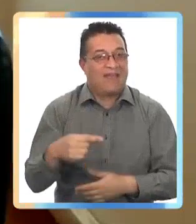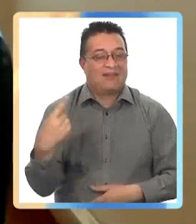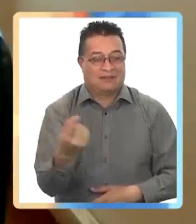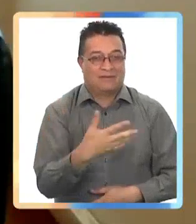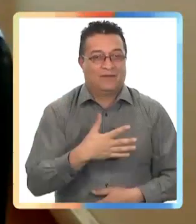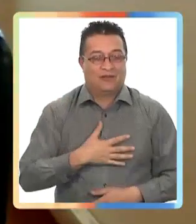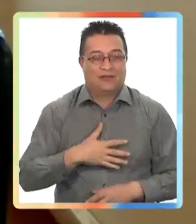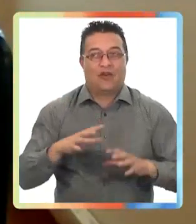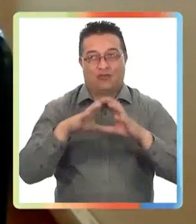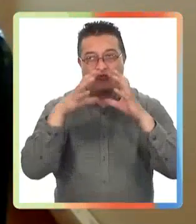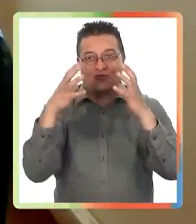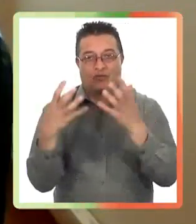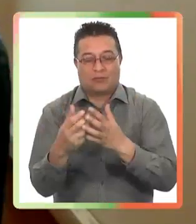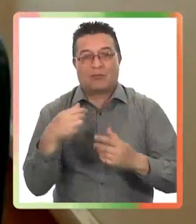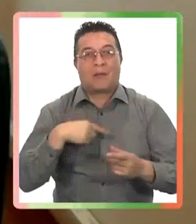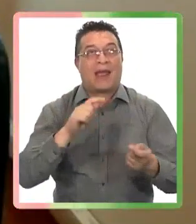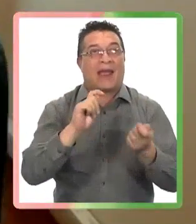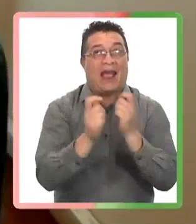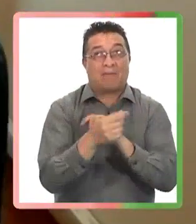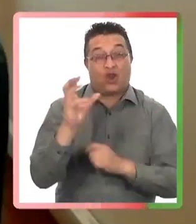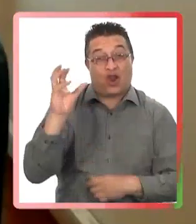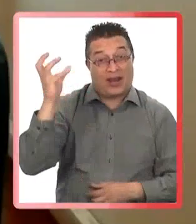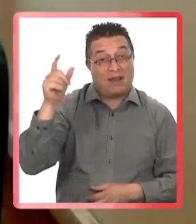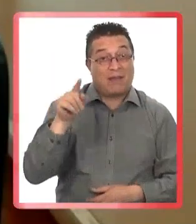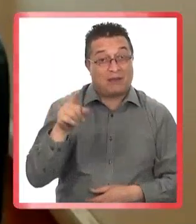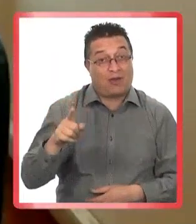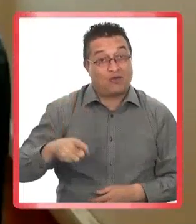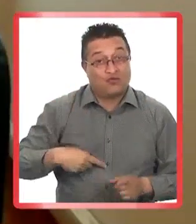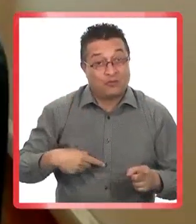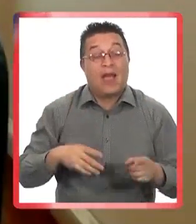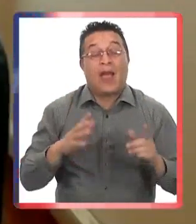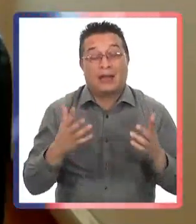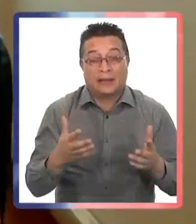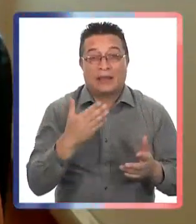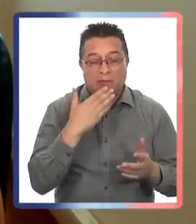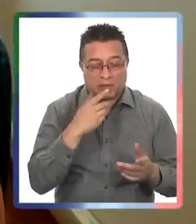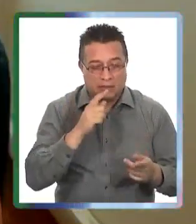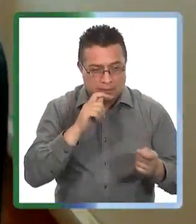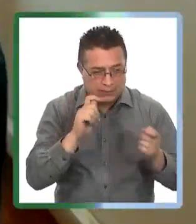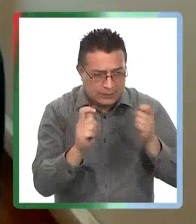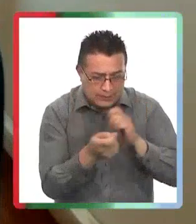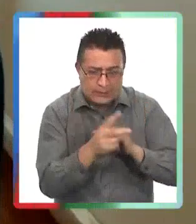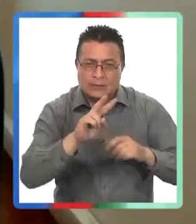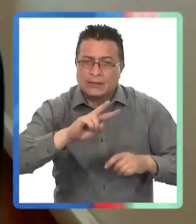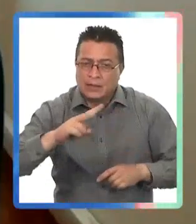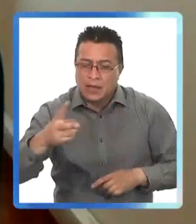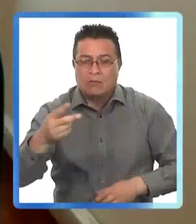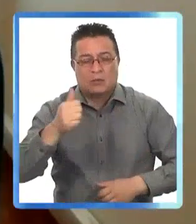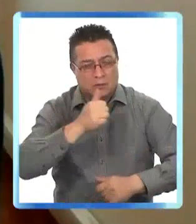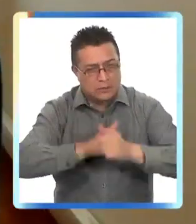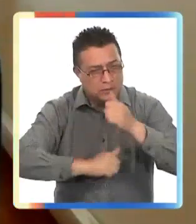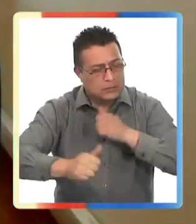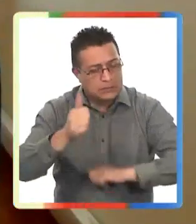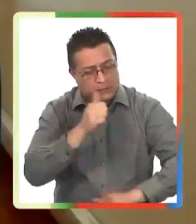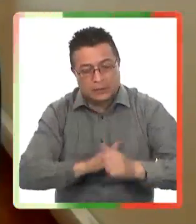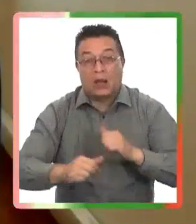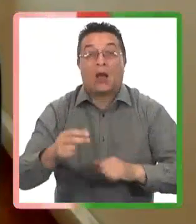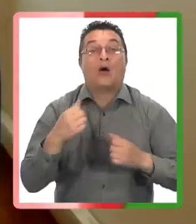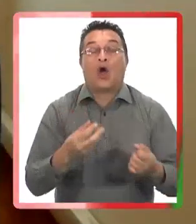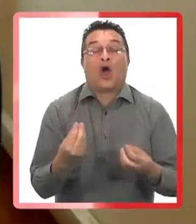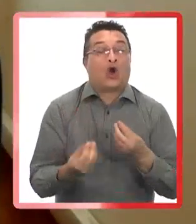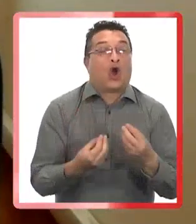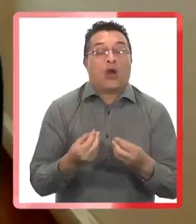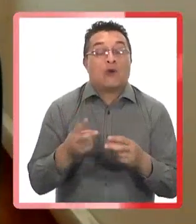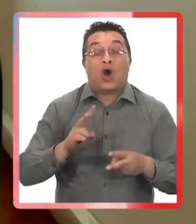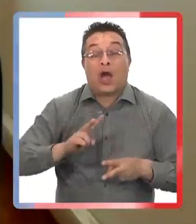producto del cambio climático y no solo más resiliente, porque por un lado, en el fondo está cómo hacemos de